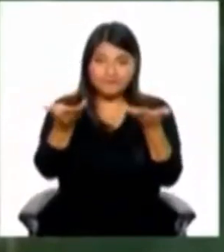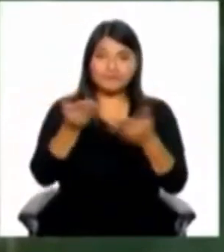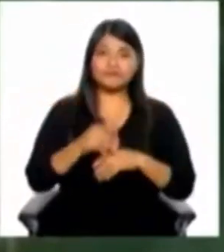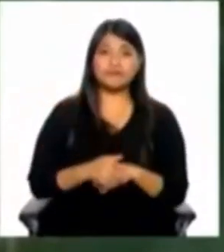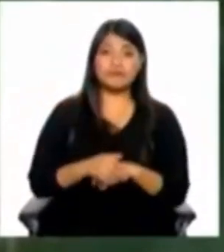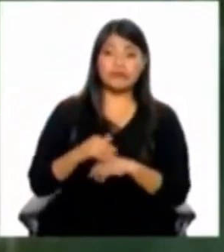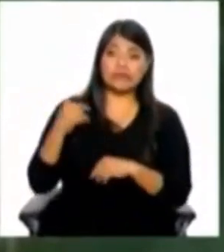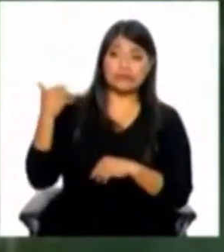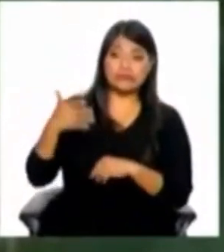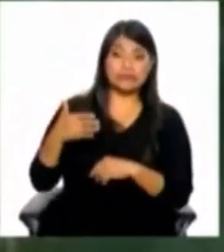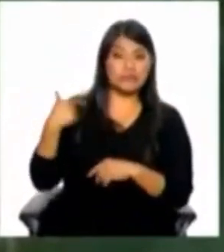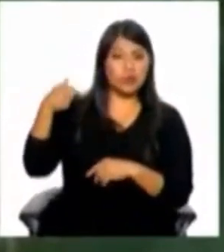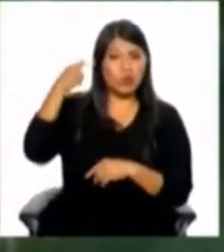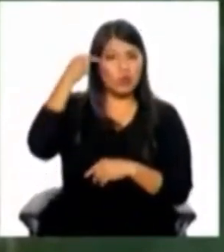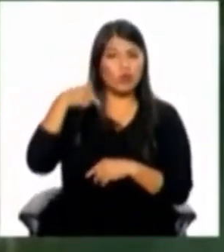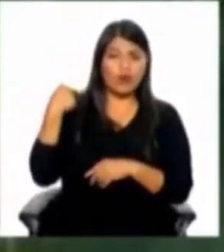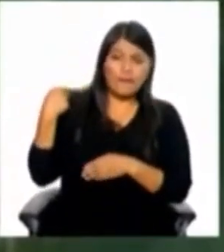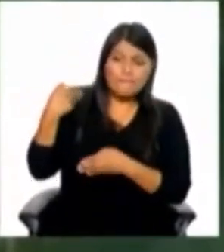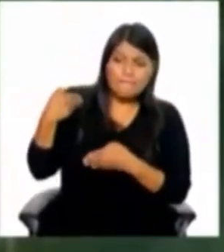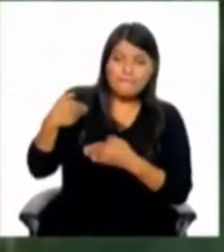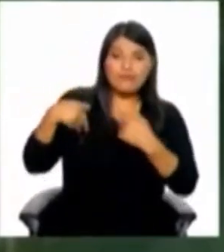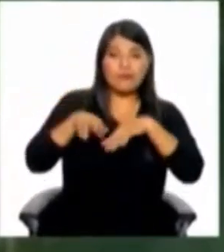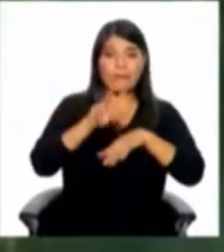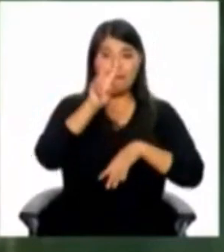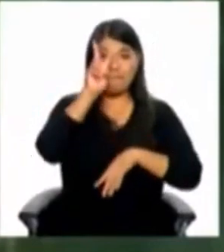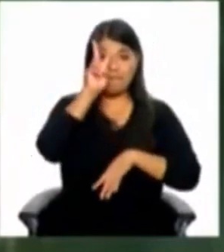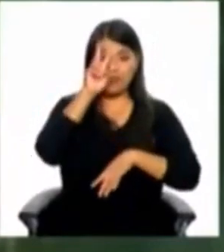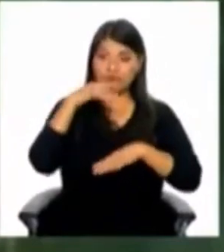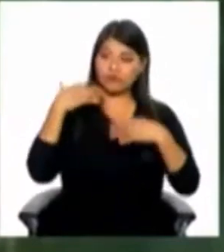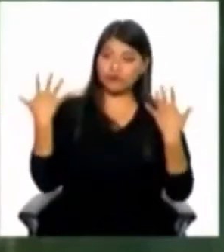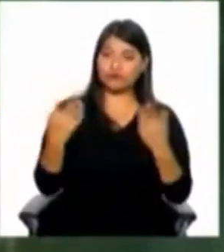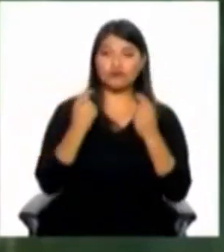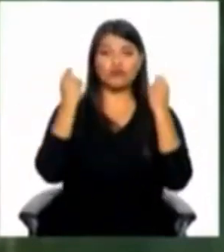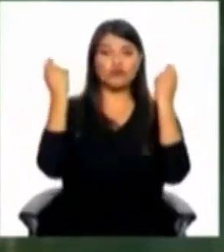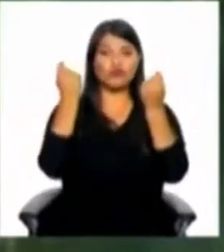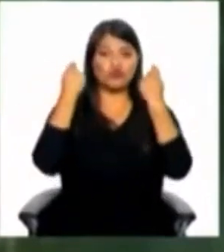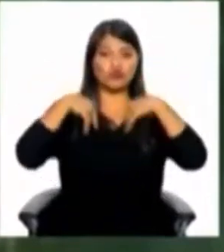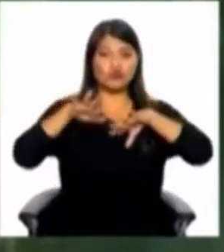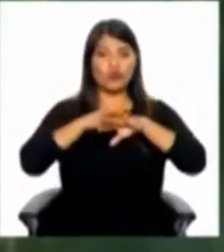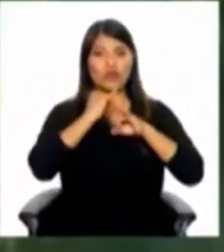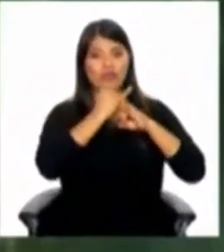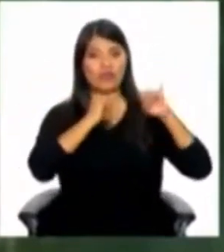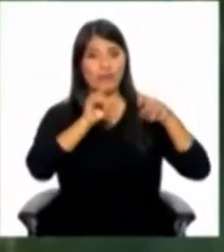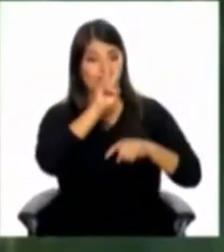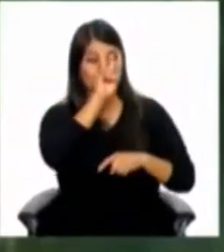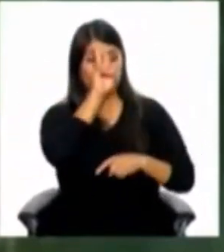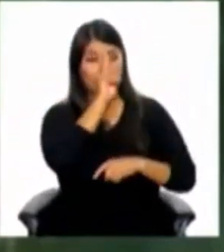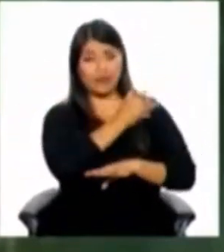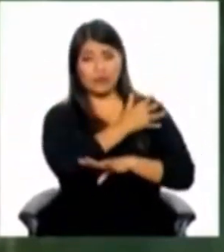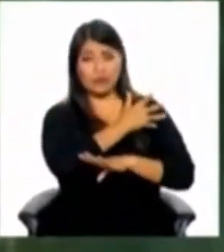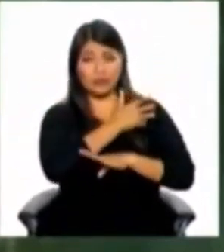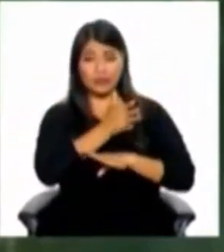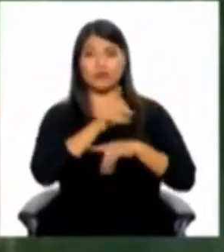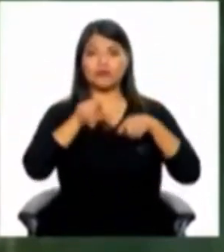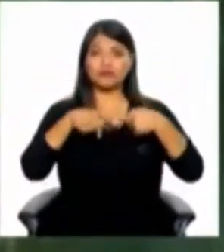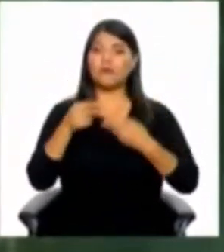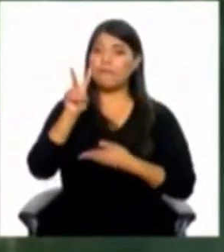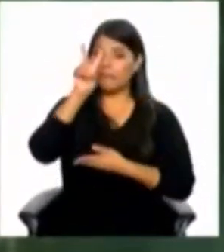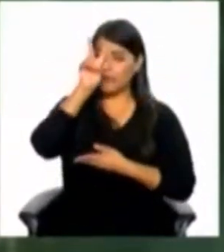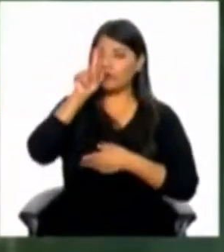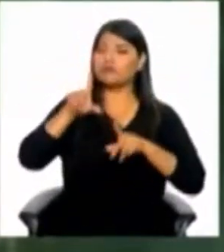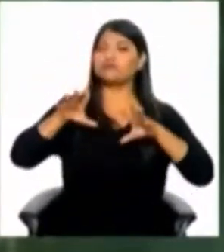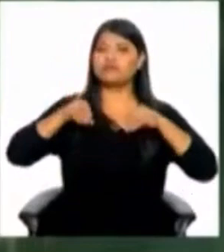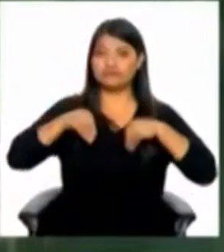puertas de conmemorar el bicentenario de nuestra consolidación como República Independiente, el Perú renueva